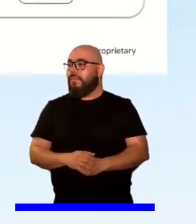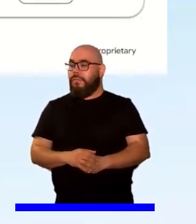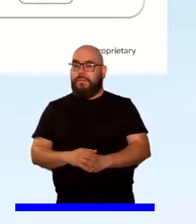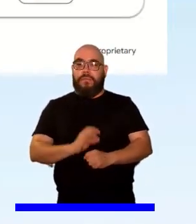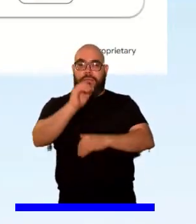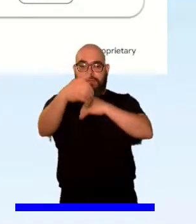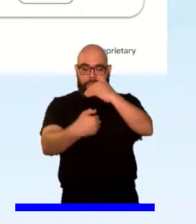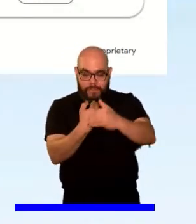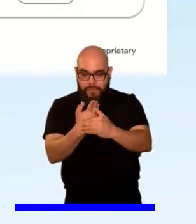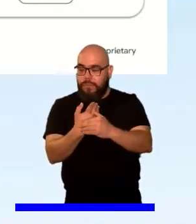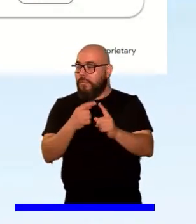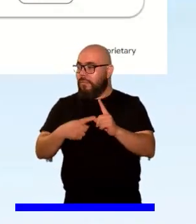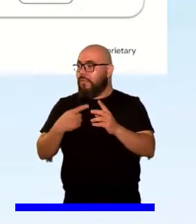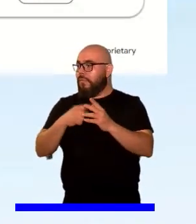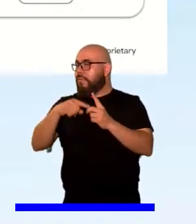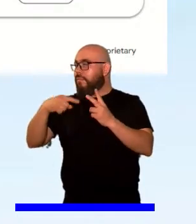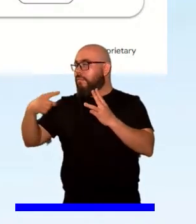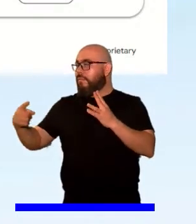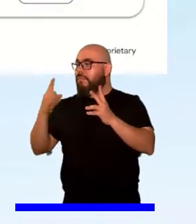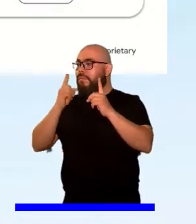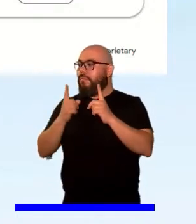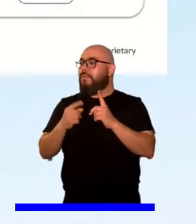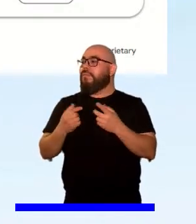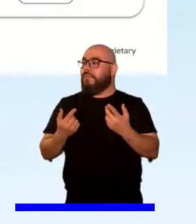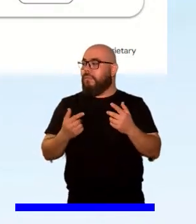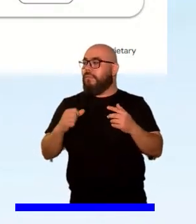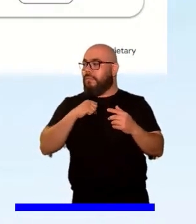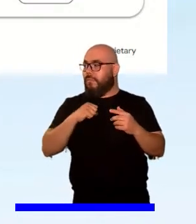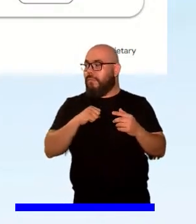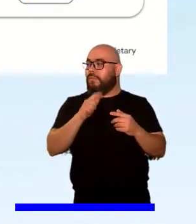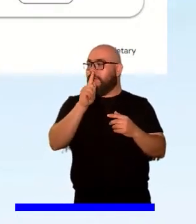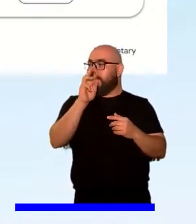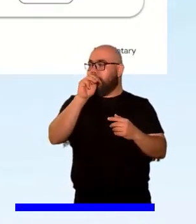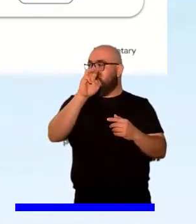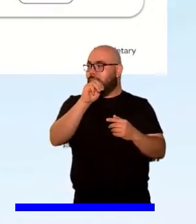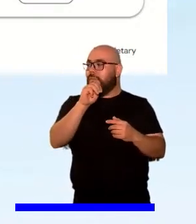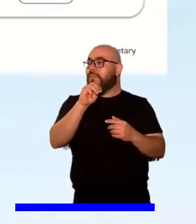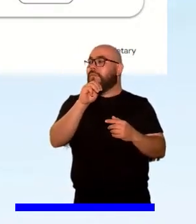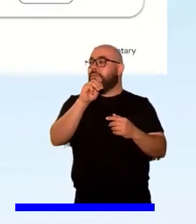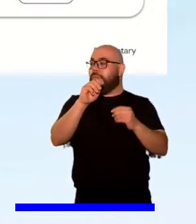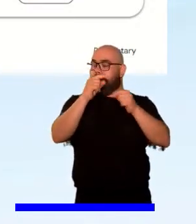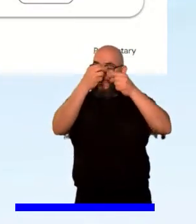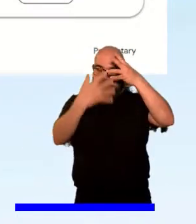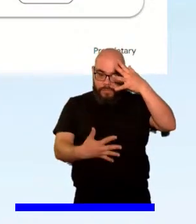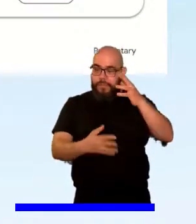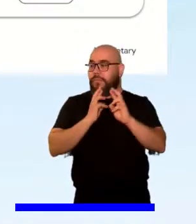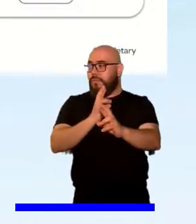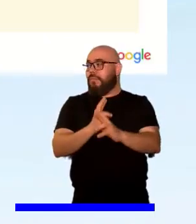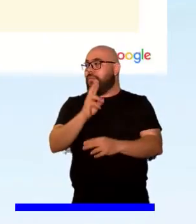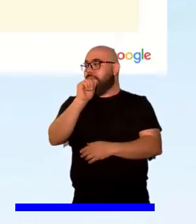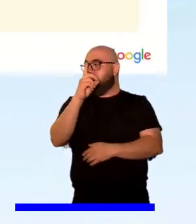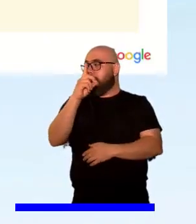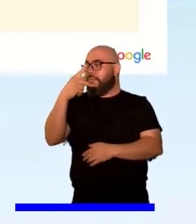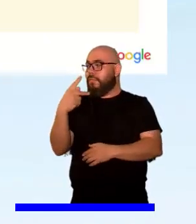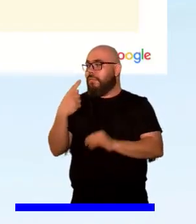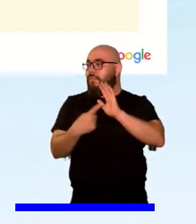y cómo va a responder. Hay diferentes frameworks para hacer esto. El que nosotros proponemos se llama ADK y lo que hace, me voy a saltar esto, lo voy